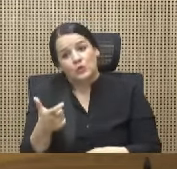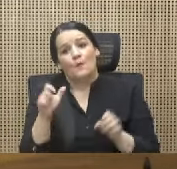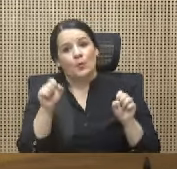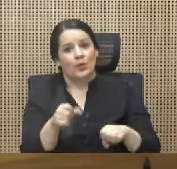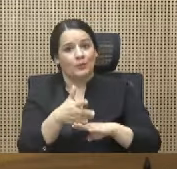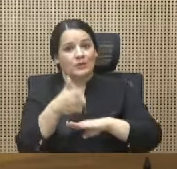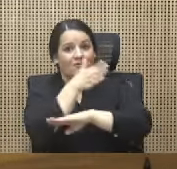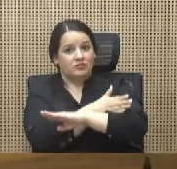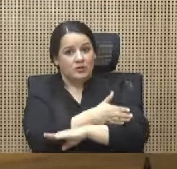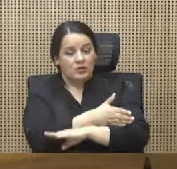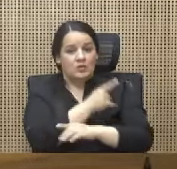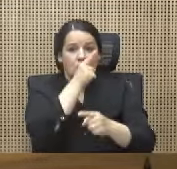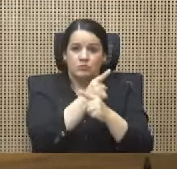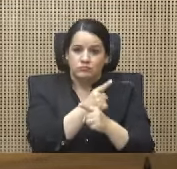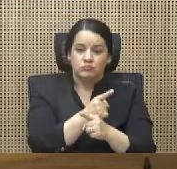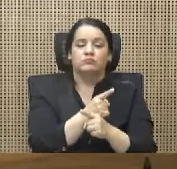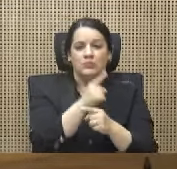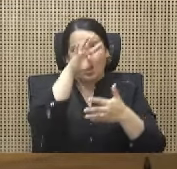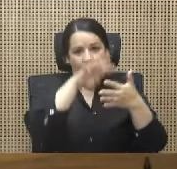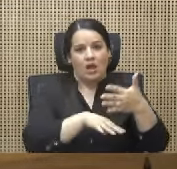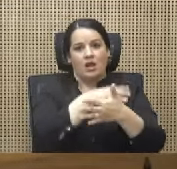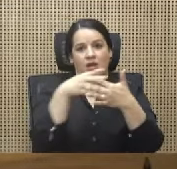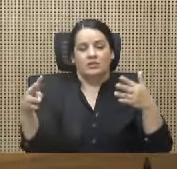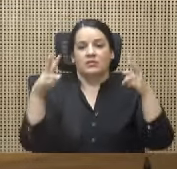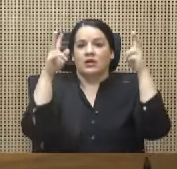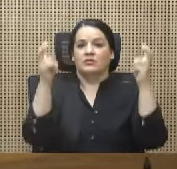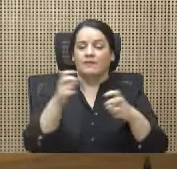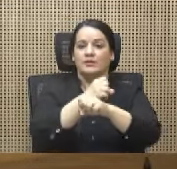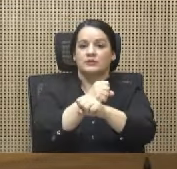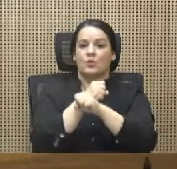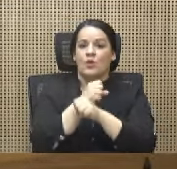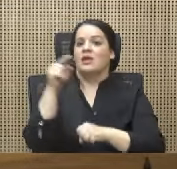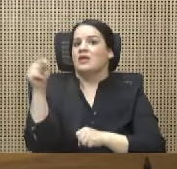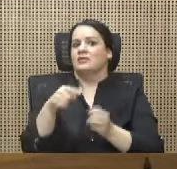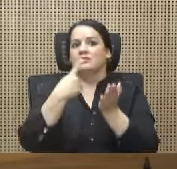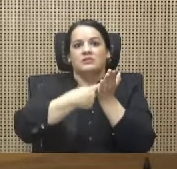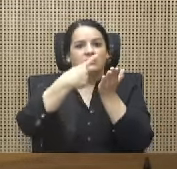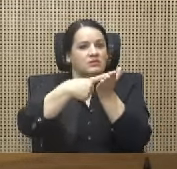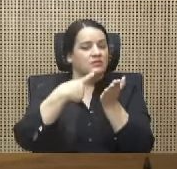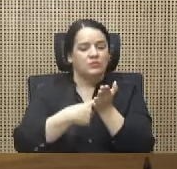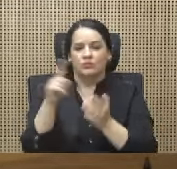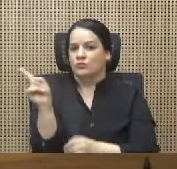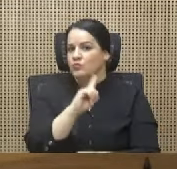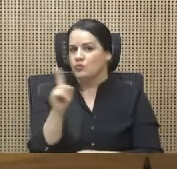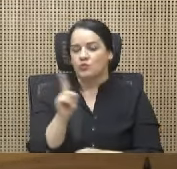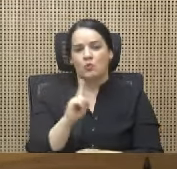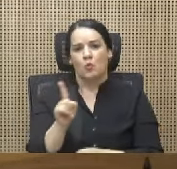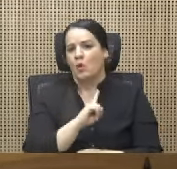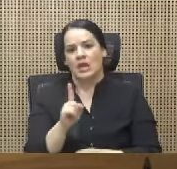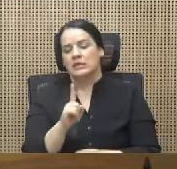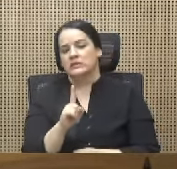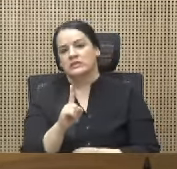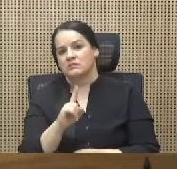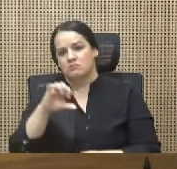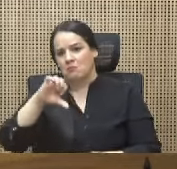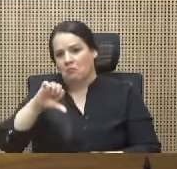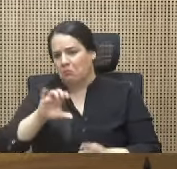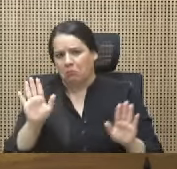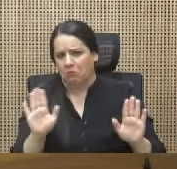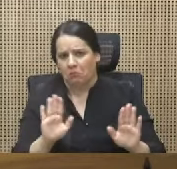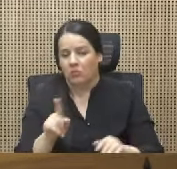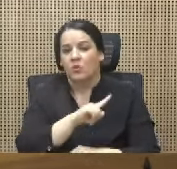de manera sensata en una agenda en materia de seguridad, que esto no es una discusión banal y mucho menos que